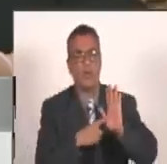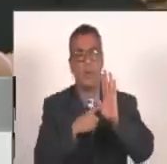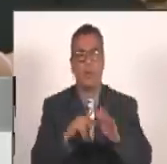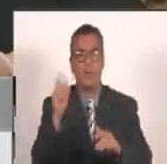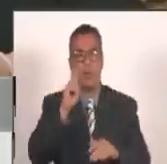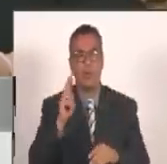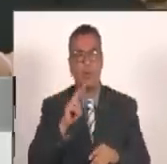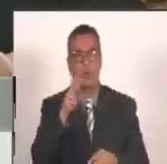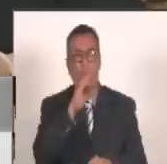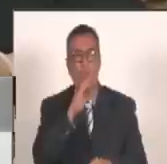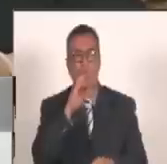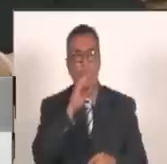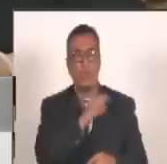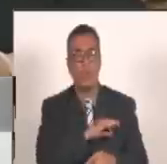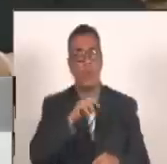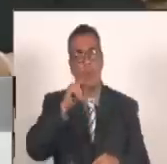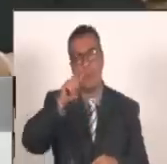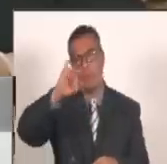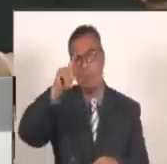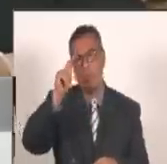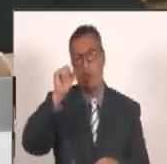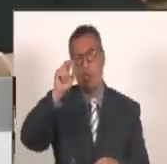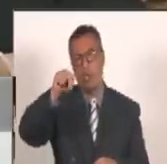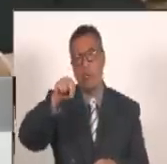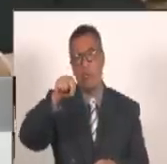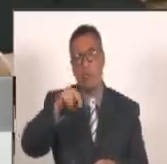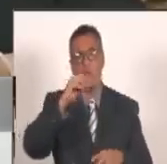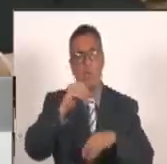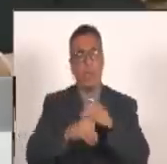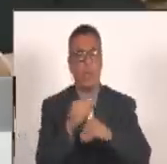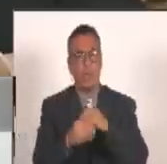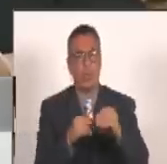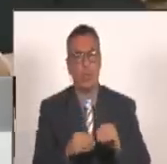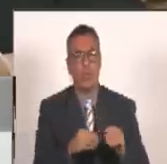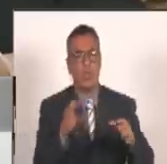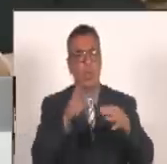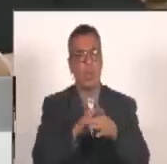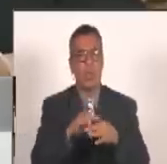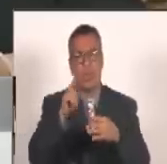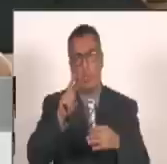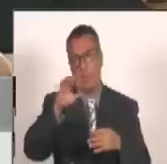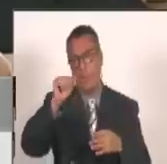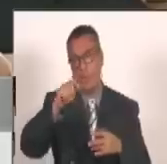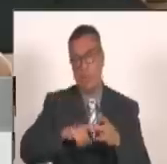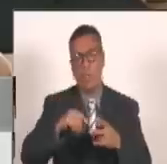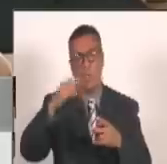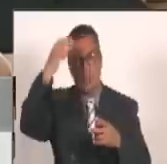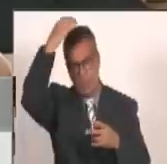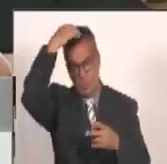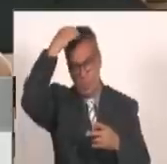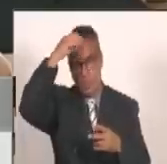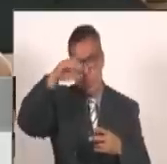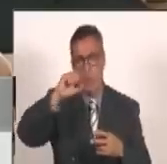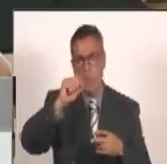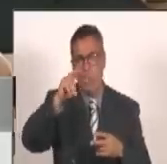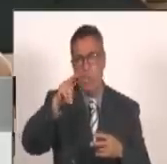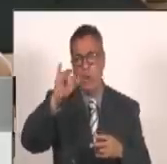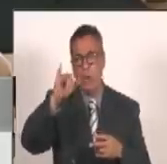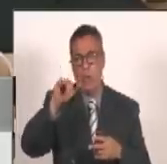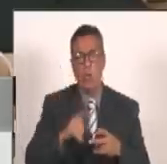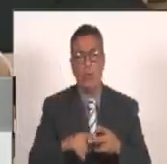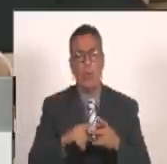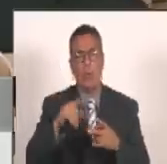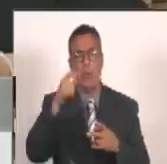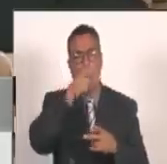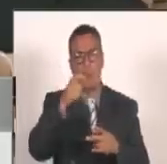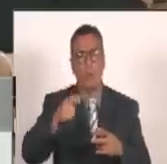la República Socialista de Vietnam, concurrente ante la República de la Unión de Myanmar, el Reino de Camboya y la República